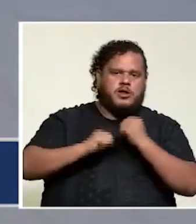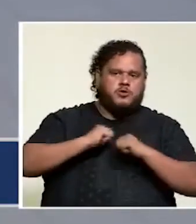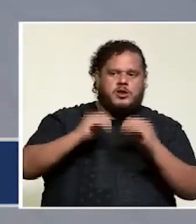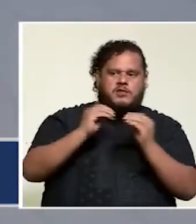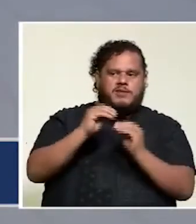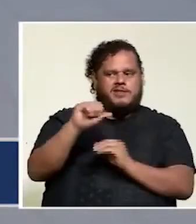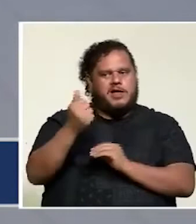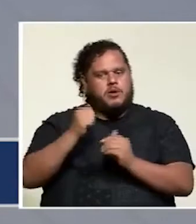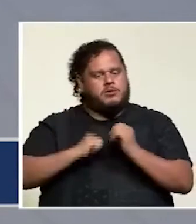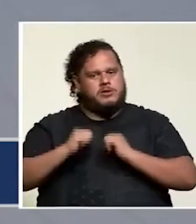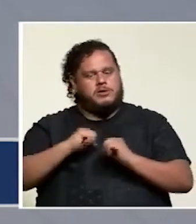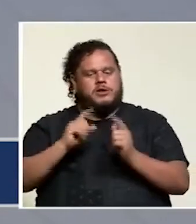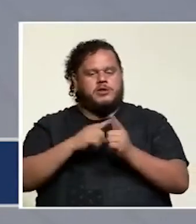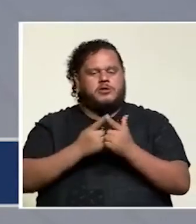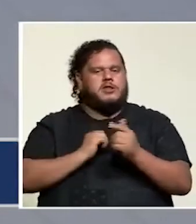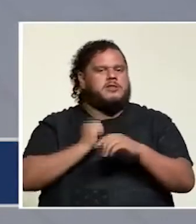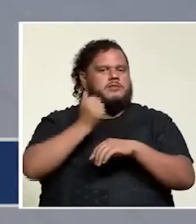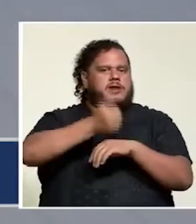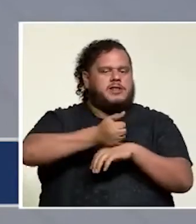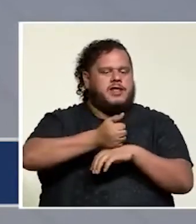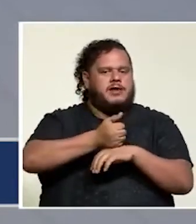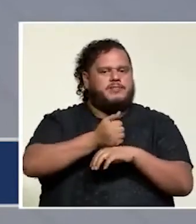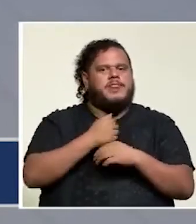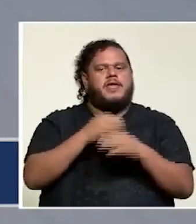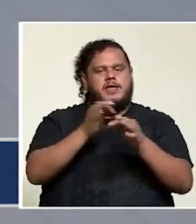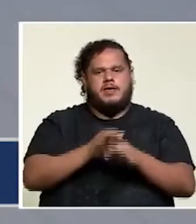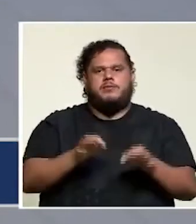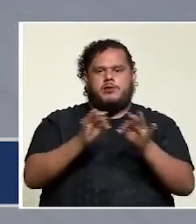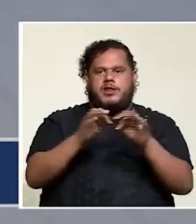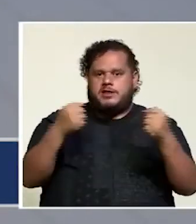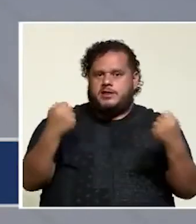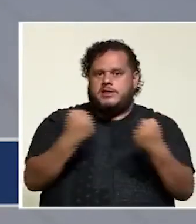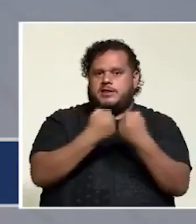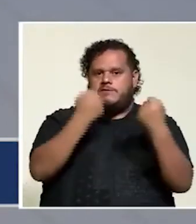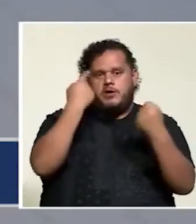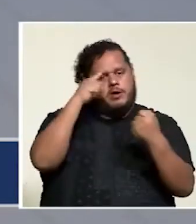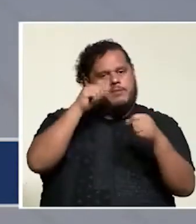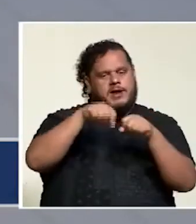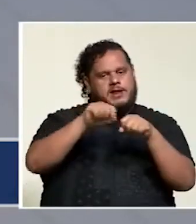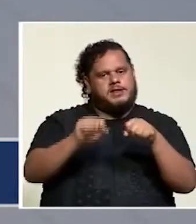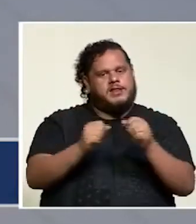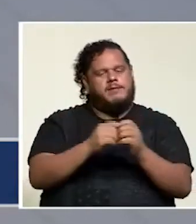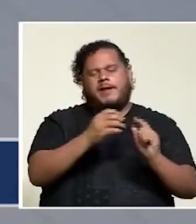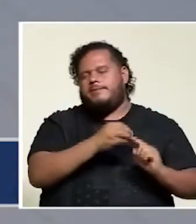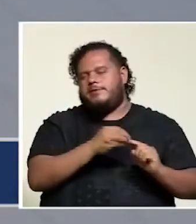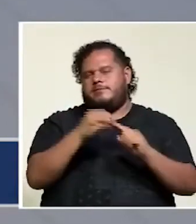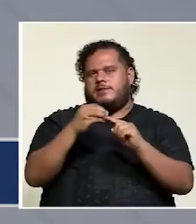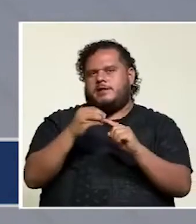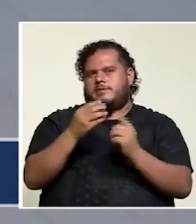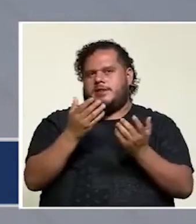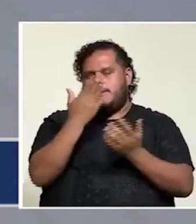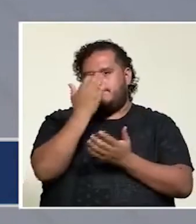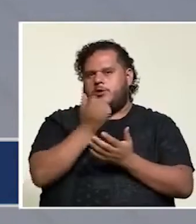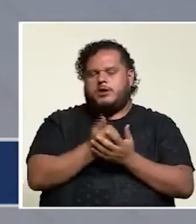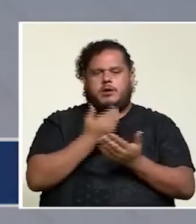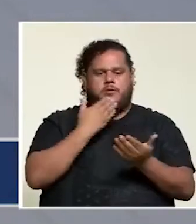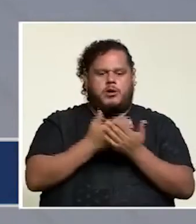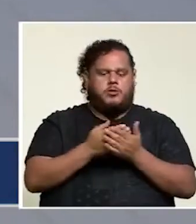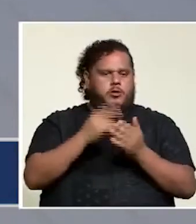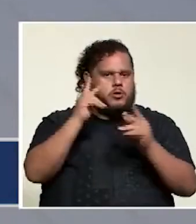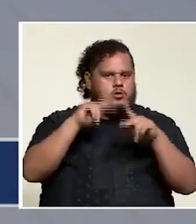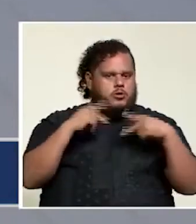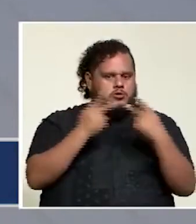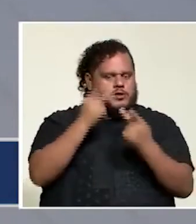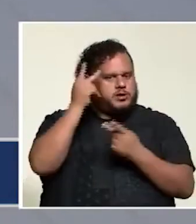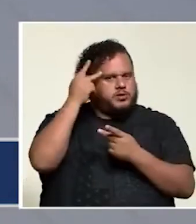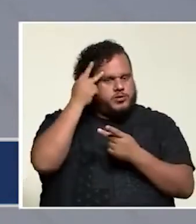otros, ¿verdad? Entonces plantea importantes desafíos para el sistema, especialmente porque, bueno, los partidos políticos